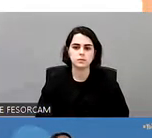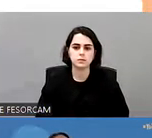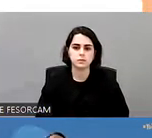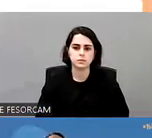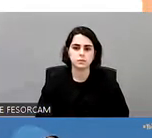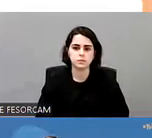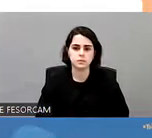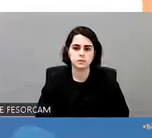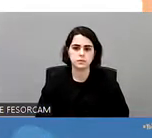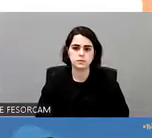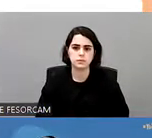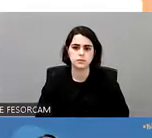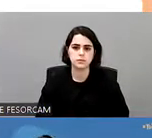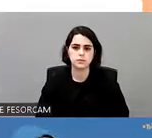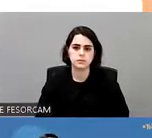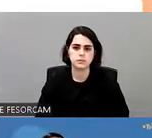paralisis